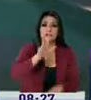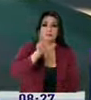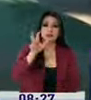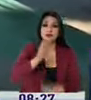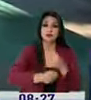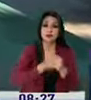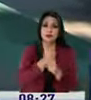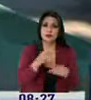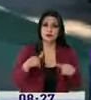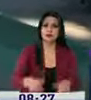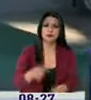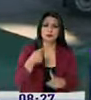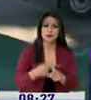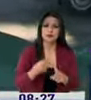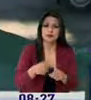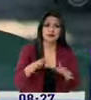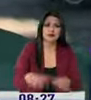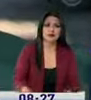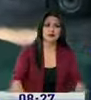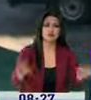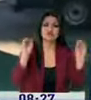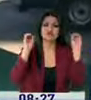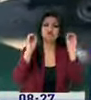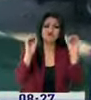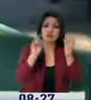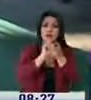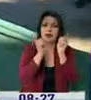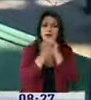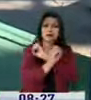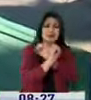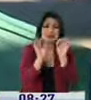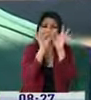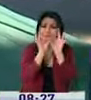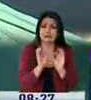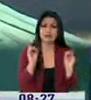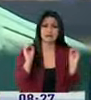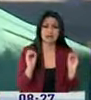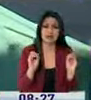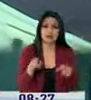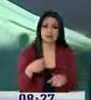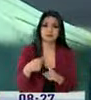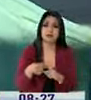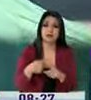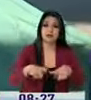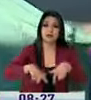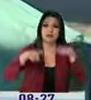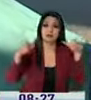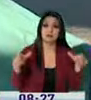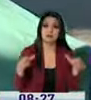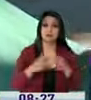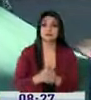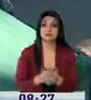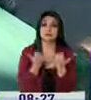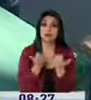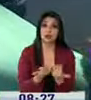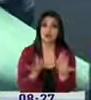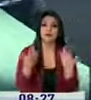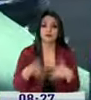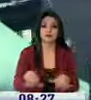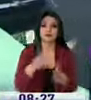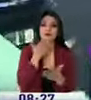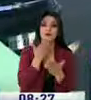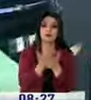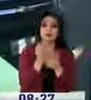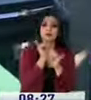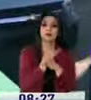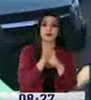30 años aquí casi no hubo cambios en este mercado mayorista. Entonces, en la gestión del ingeniero